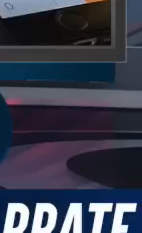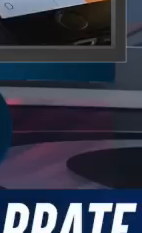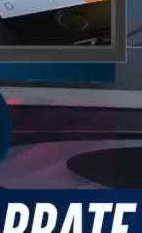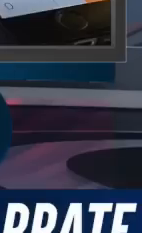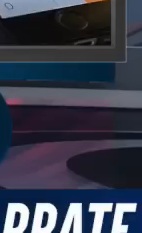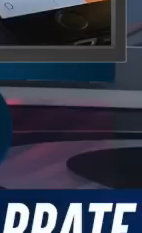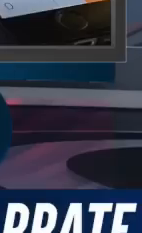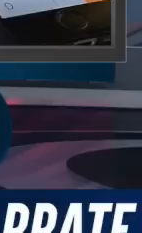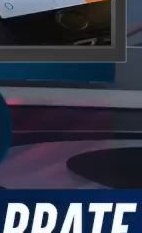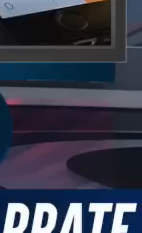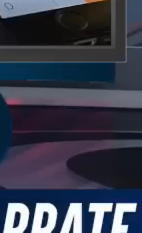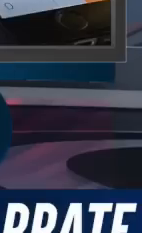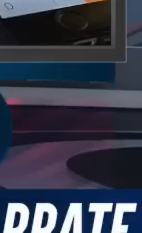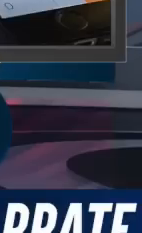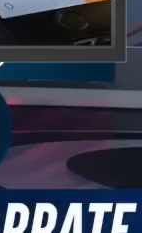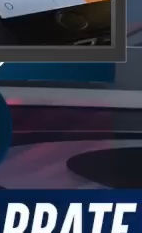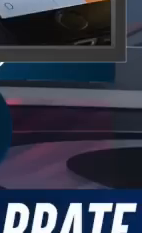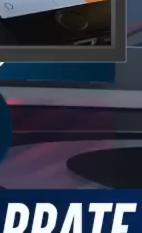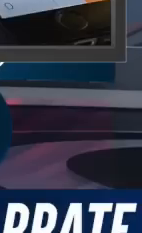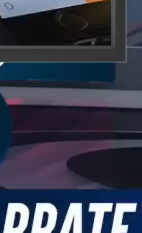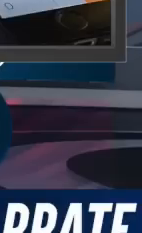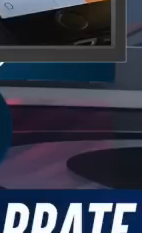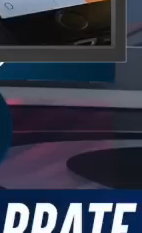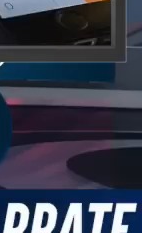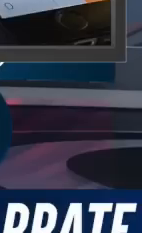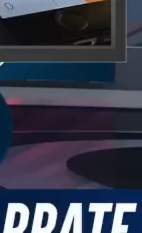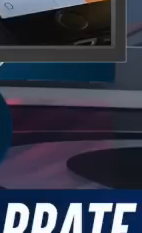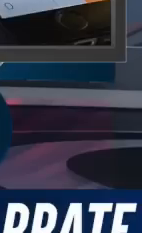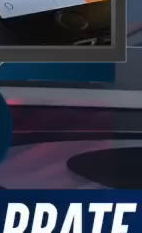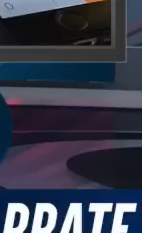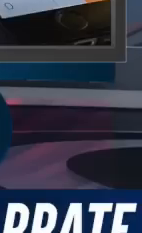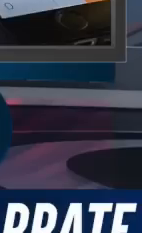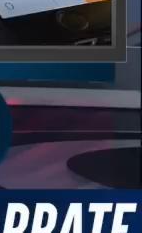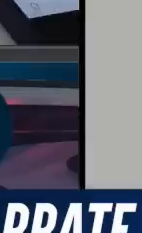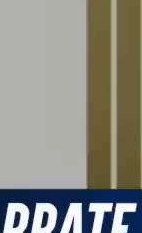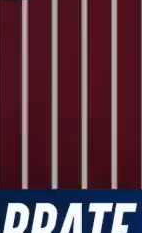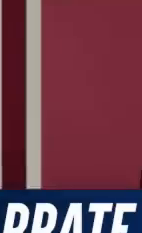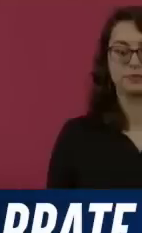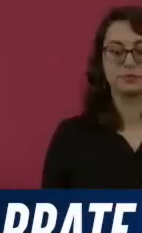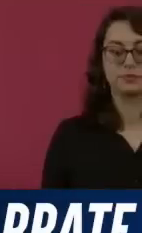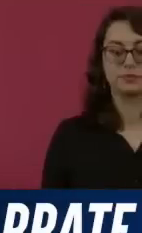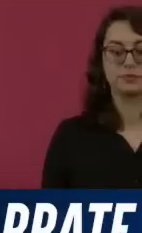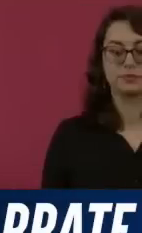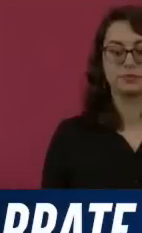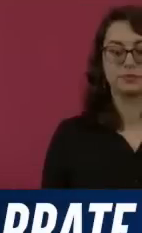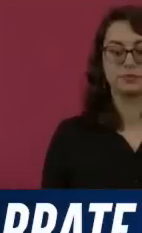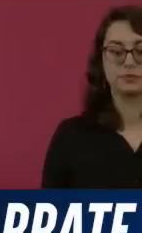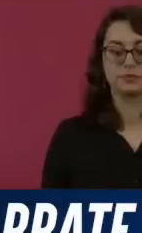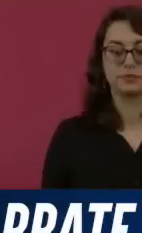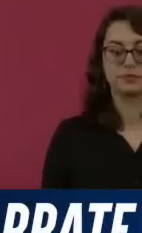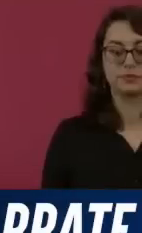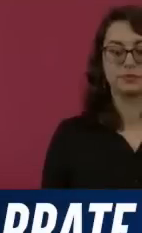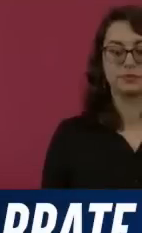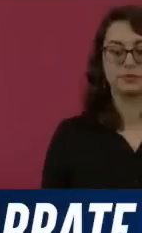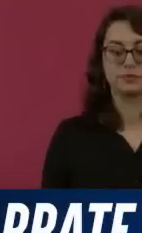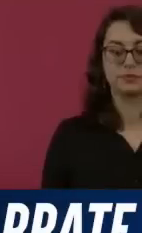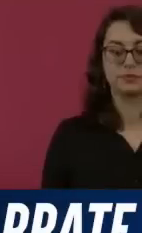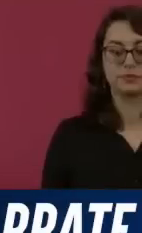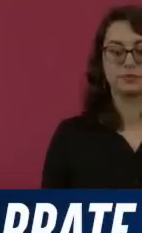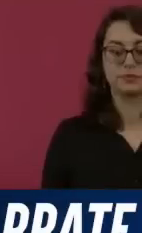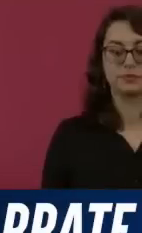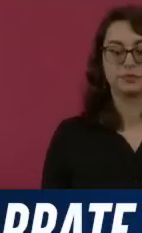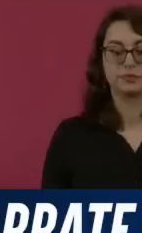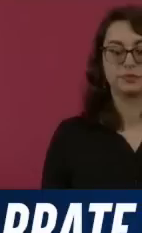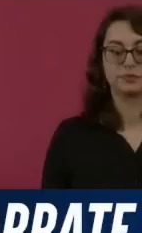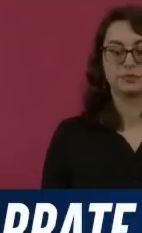pues es interesante no el Cómo se reduce ya a ver ponlo por favor aquí está este les decía yo